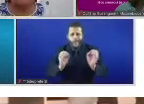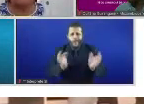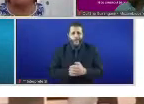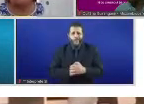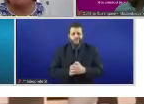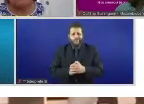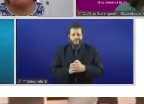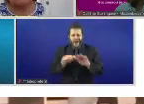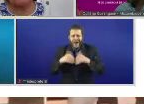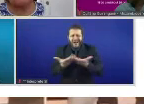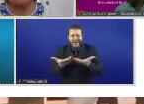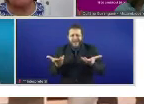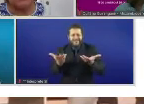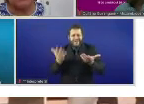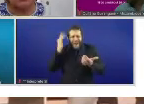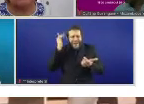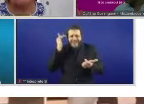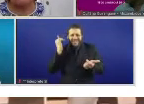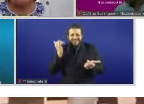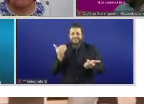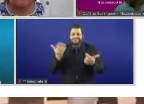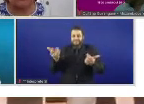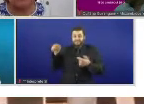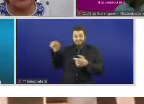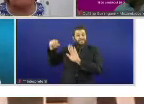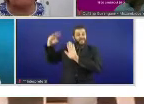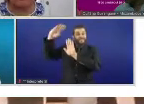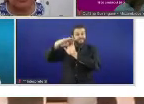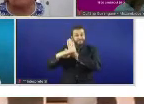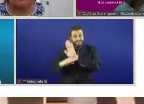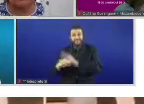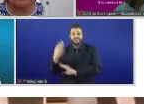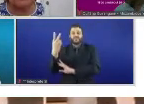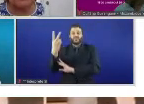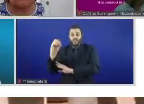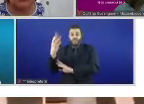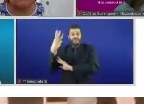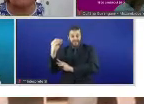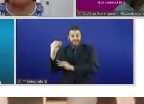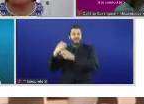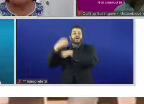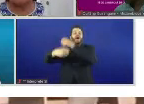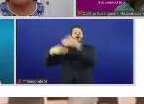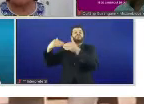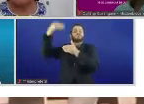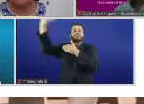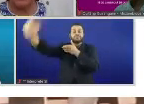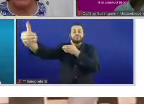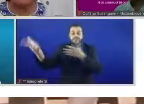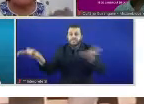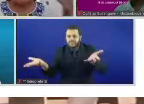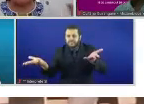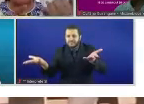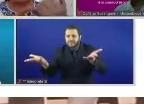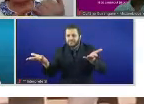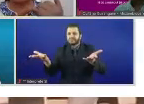comprometen a la Agenda 2030, pero cuando bajamos a las políticas nacionales, las mujeres, o